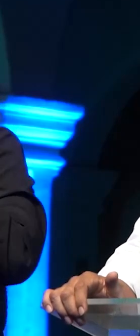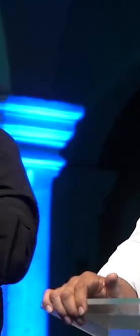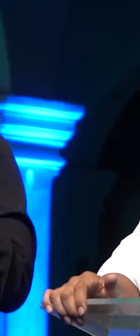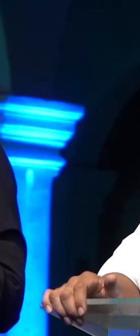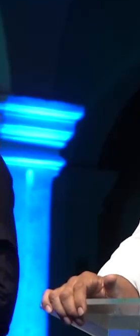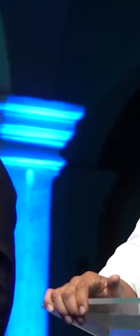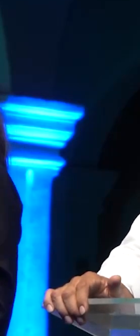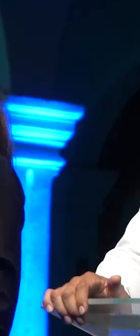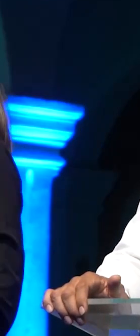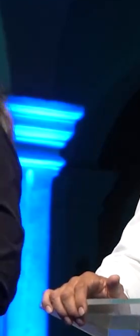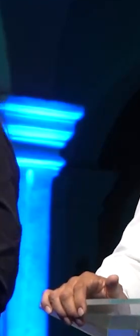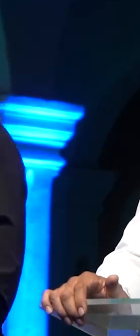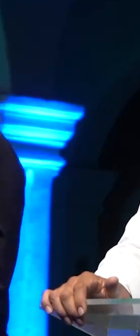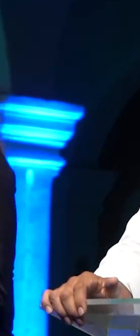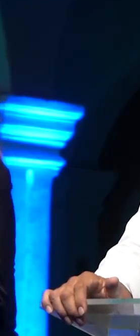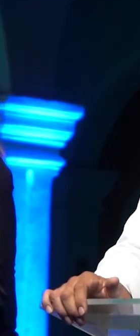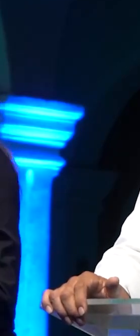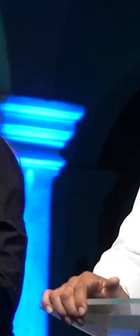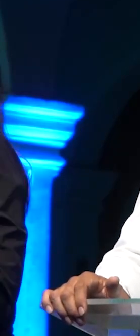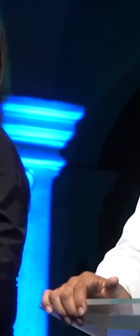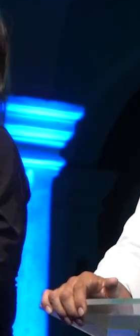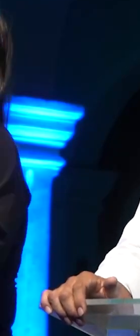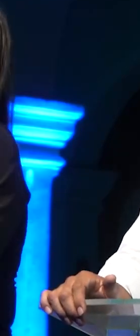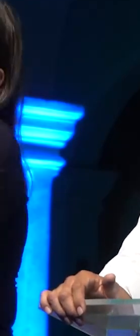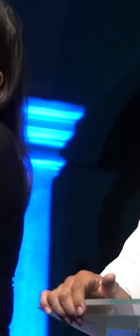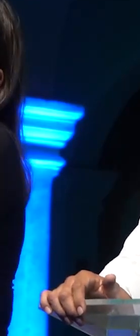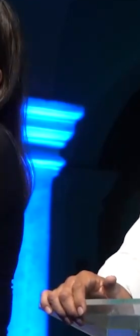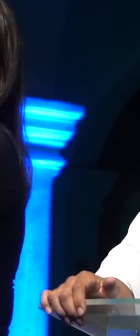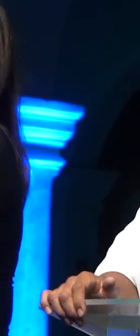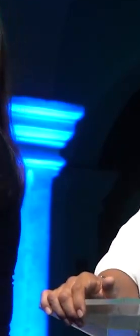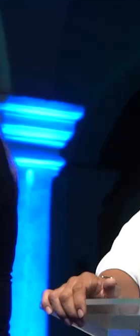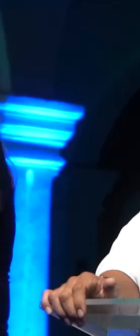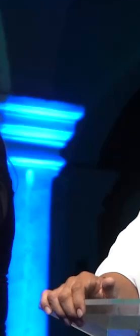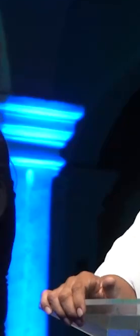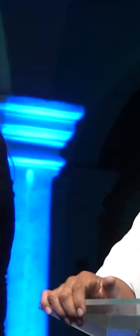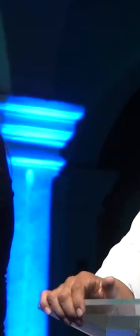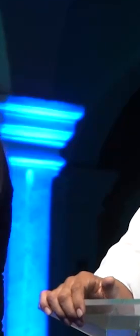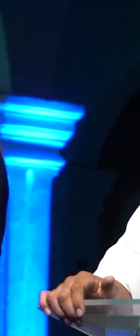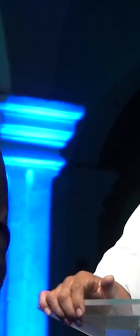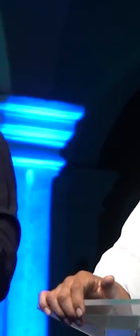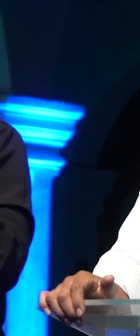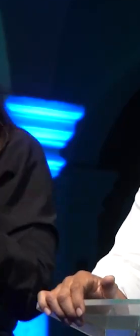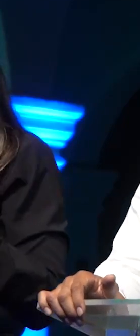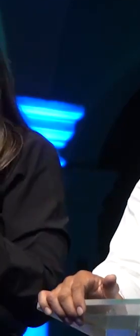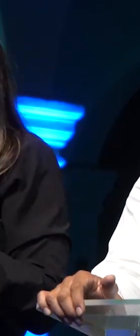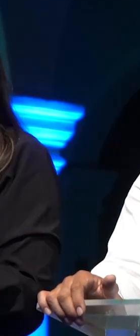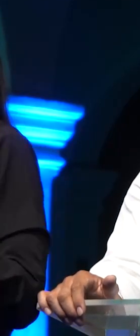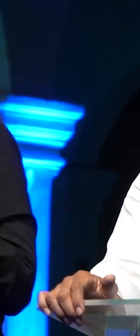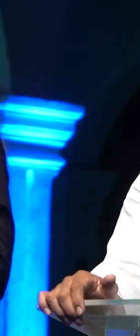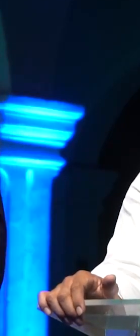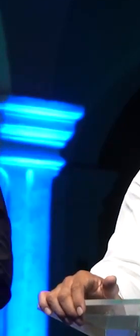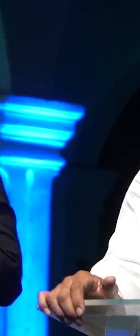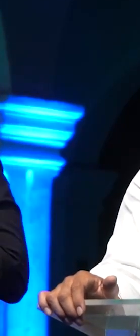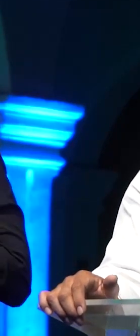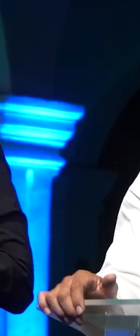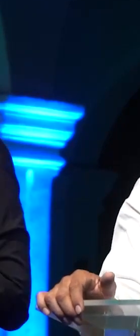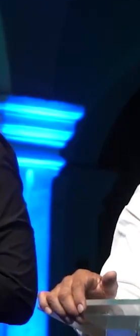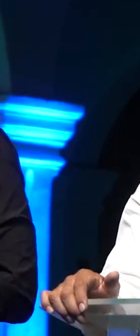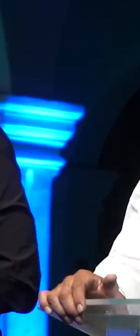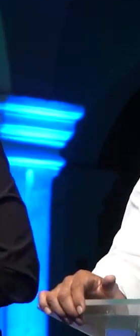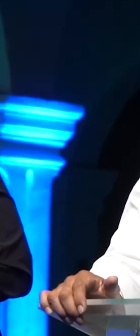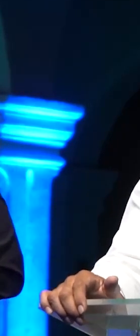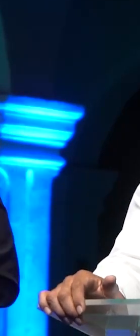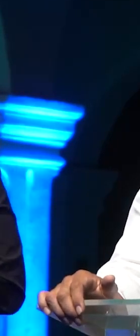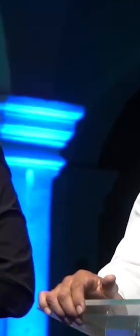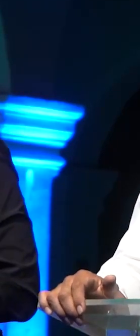formas posibles, así que no me interesa y no me afecta. Pero esta es la ciudad en la que yo quiero vivir. Aquí está el asilo en el que voy a envejecer porque